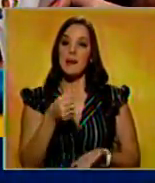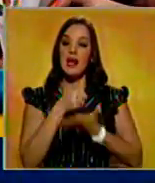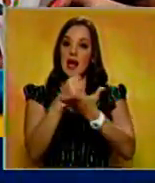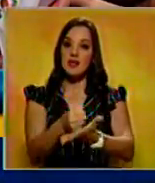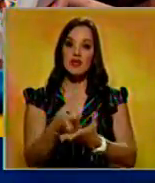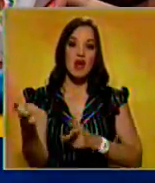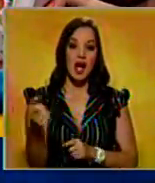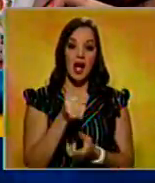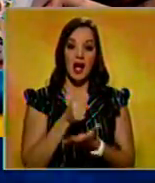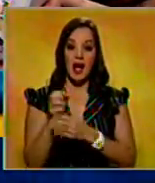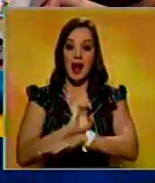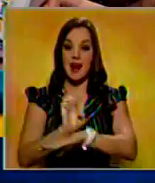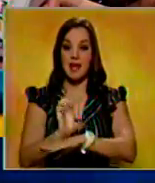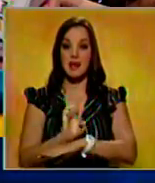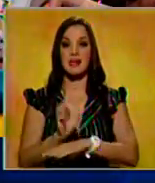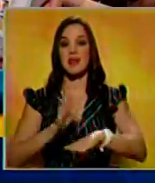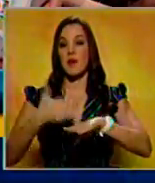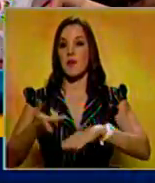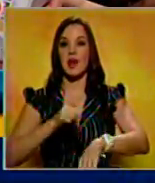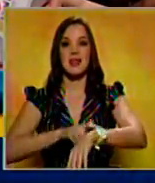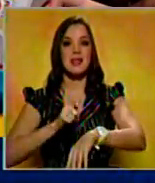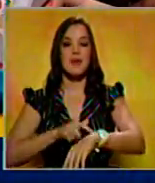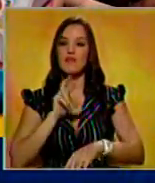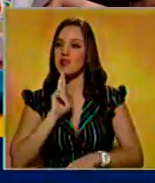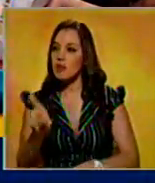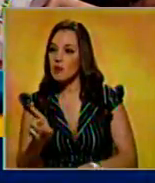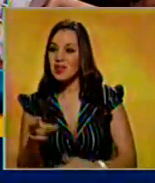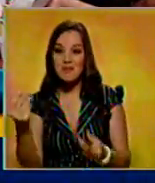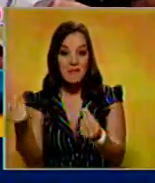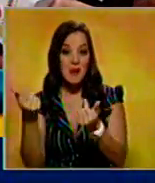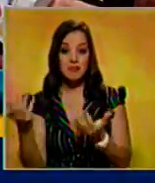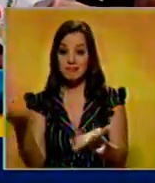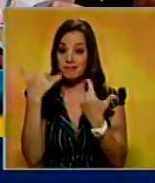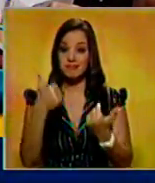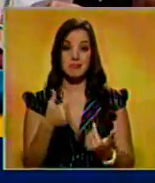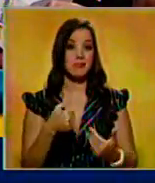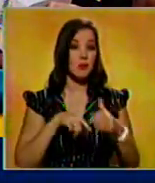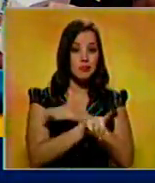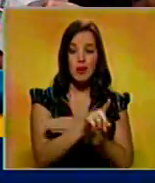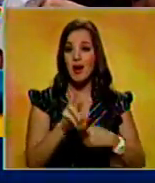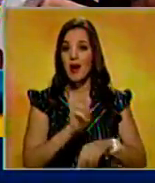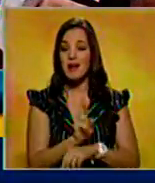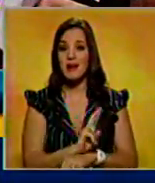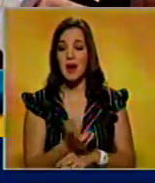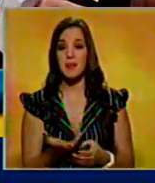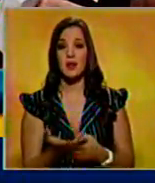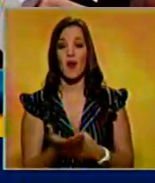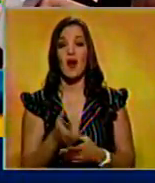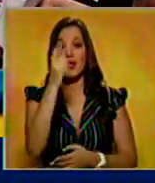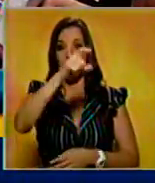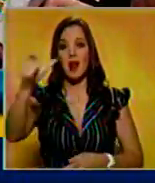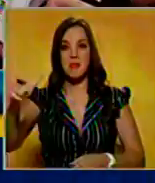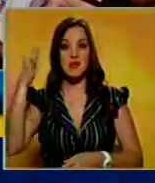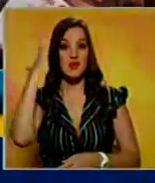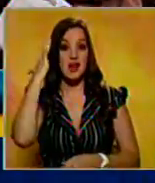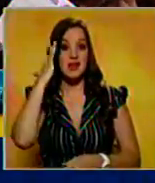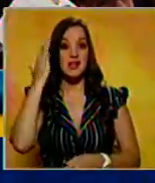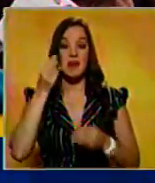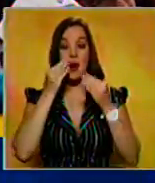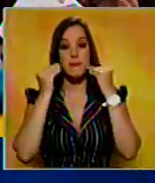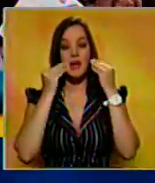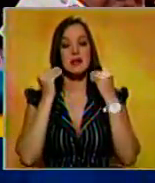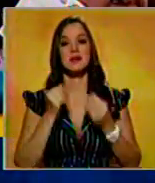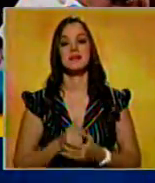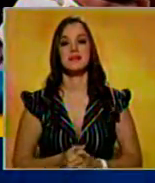cuanto a la disminución de tiempos de respuesta, a la atención en lo interno del talento humano de la propia institución. Yo les